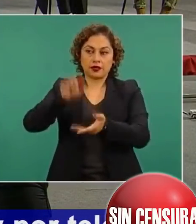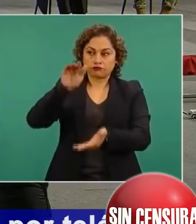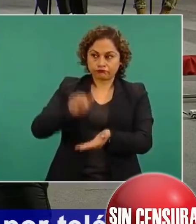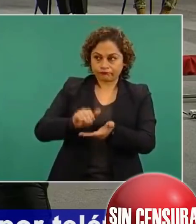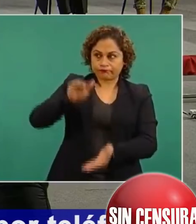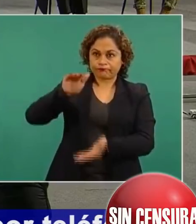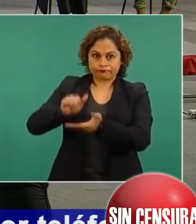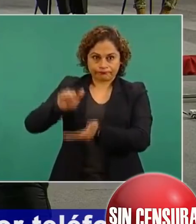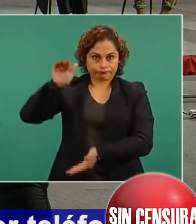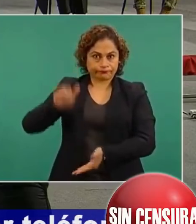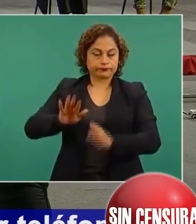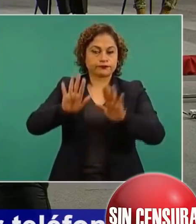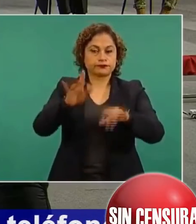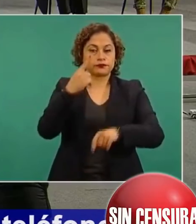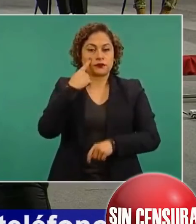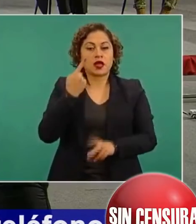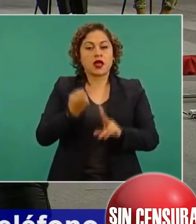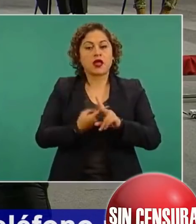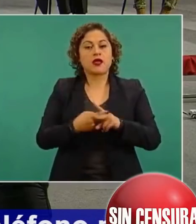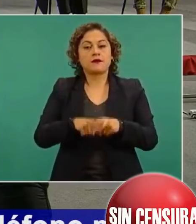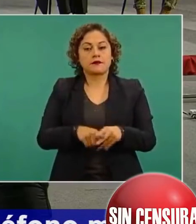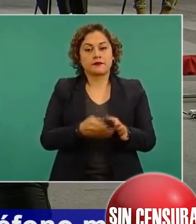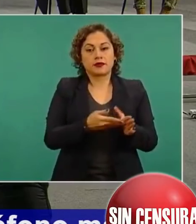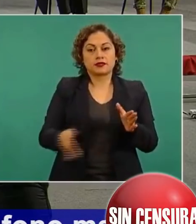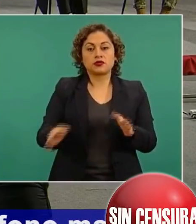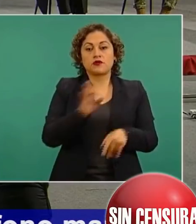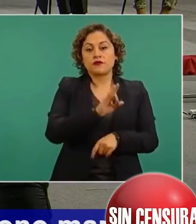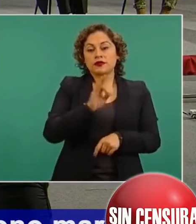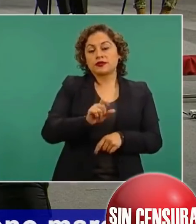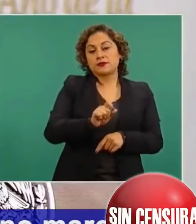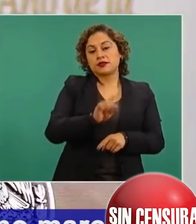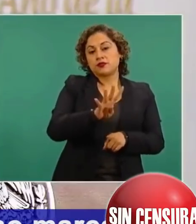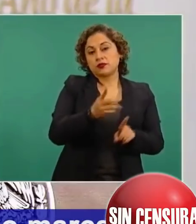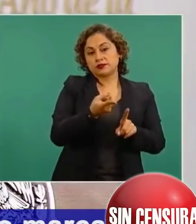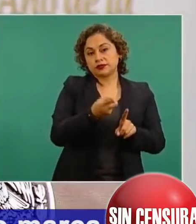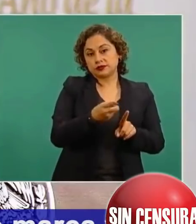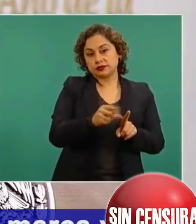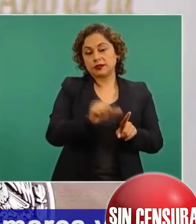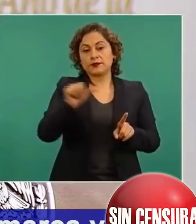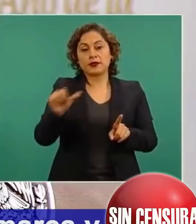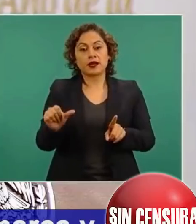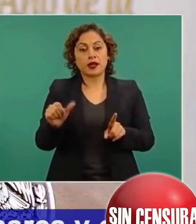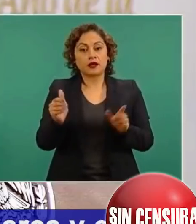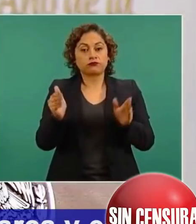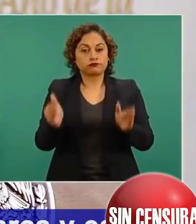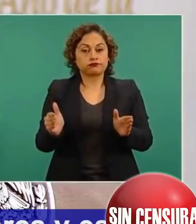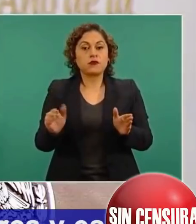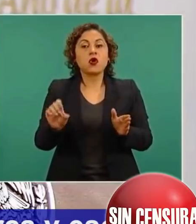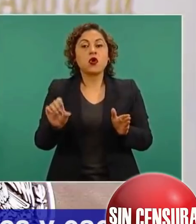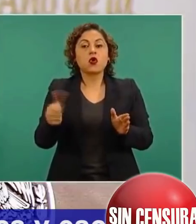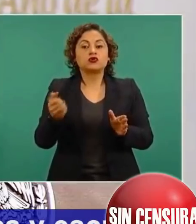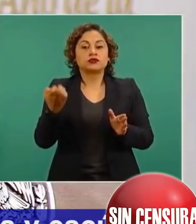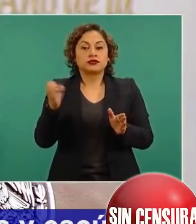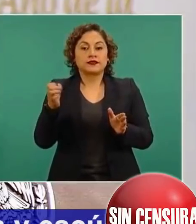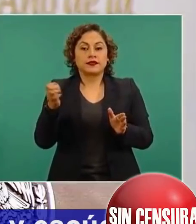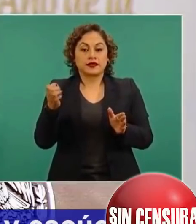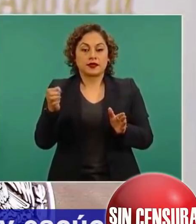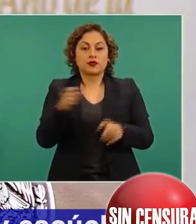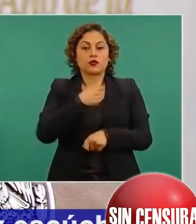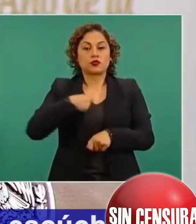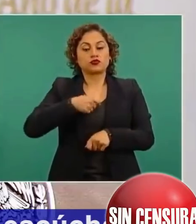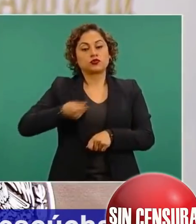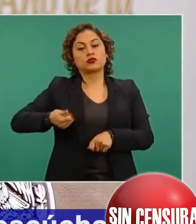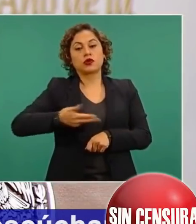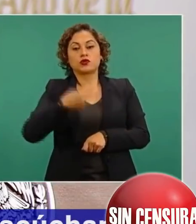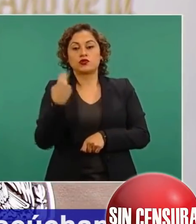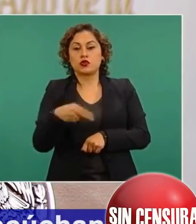Durante el primer periodo, entre el 24 de diciembre y hasta el 11 de enero, le llamamos periodo